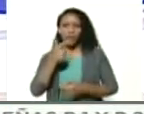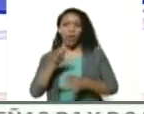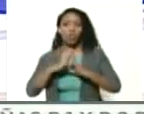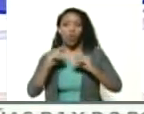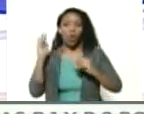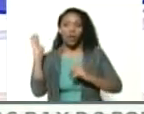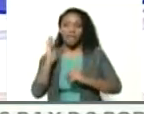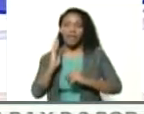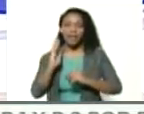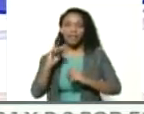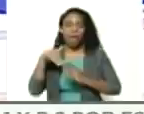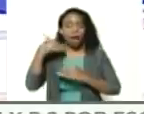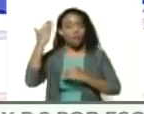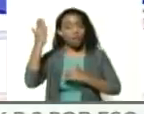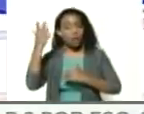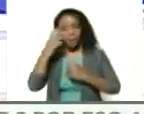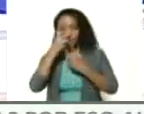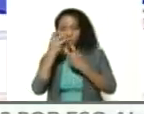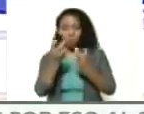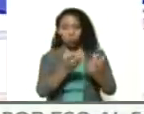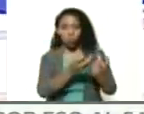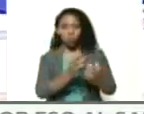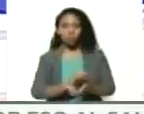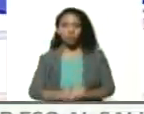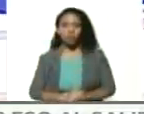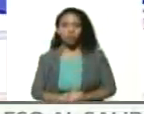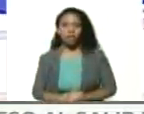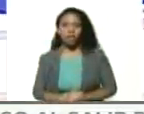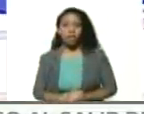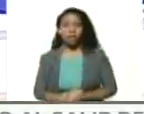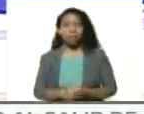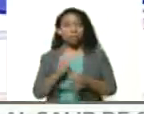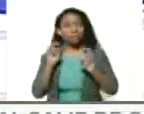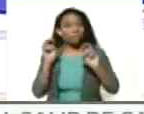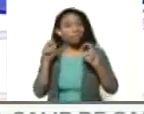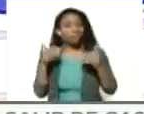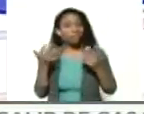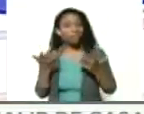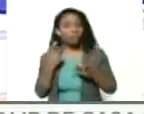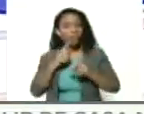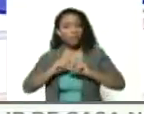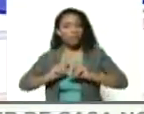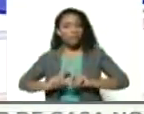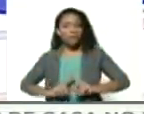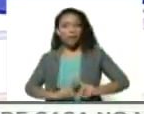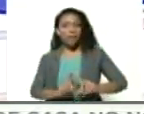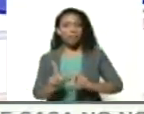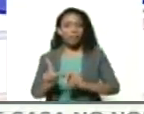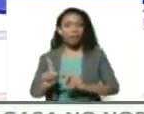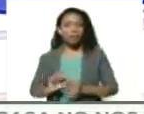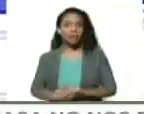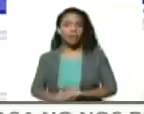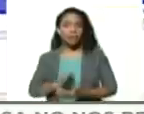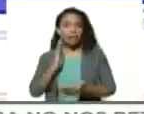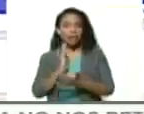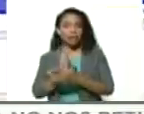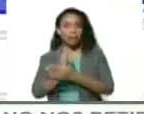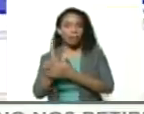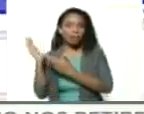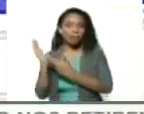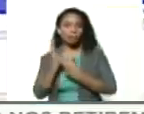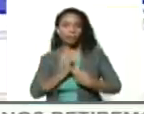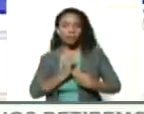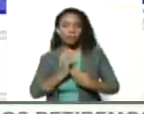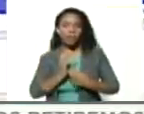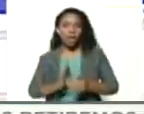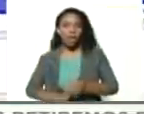vienen del exterior y nos visitan por motivos diversos. Siempre estoy recibiendo